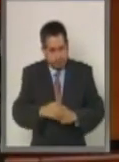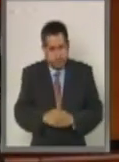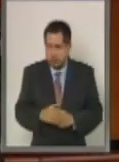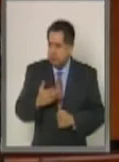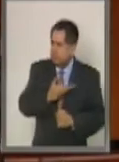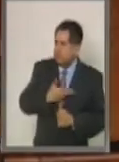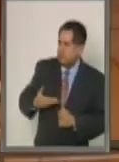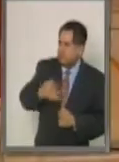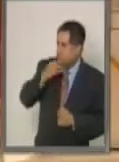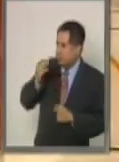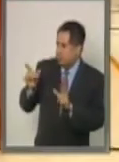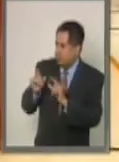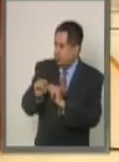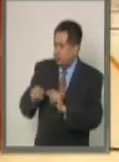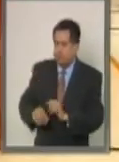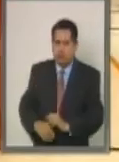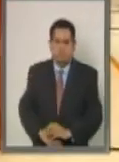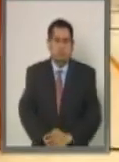señor presidente.